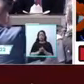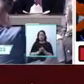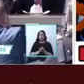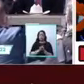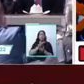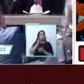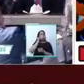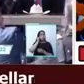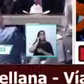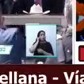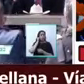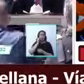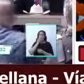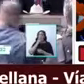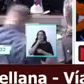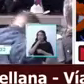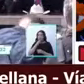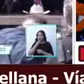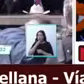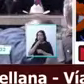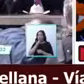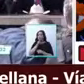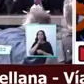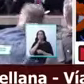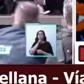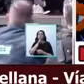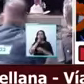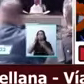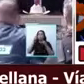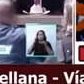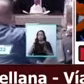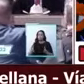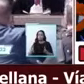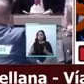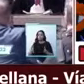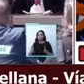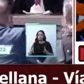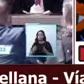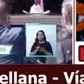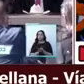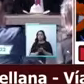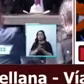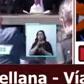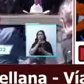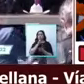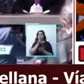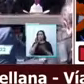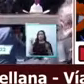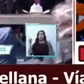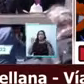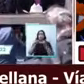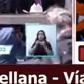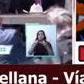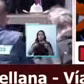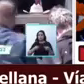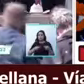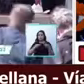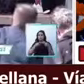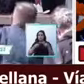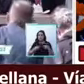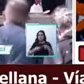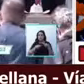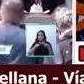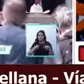este momento en el país, los desafíos del actual gobierno, para que retomemos el hilo por donde íbamos hablando, precisamente interna,